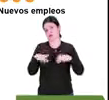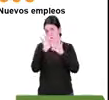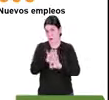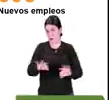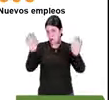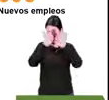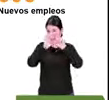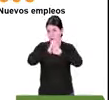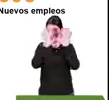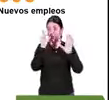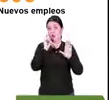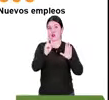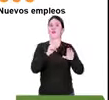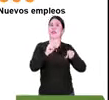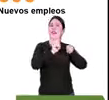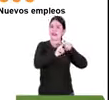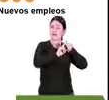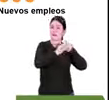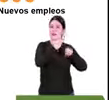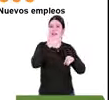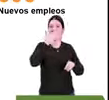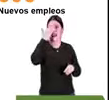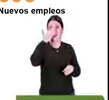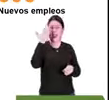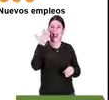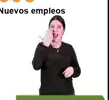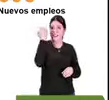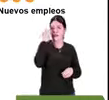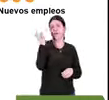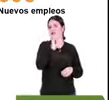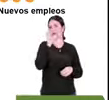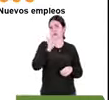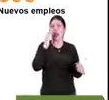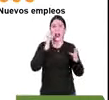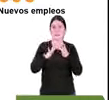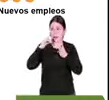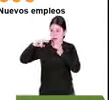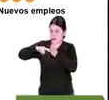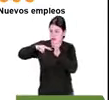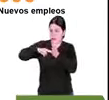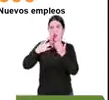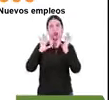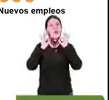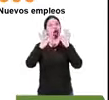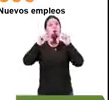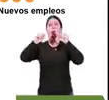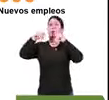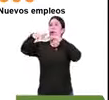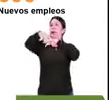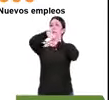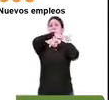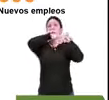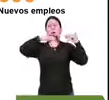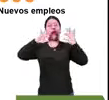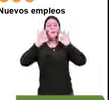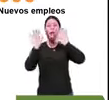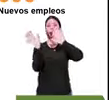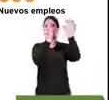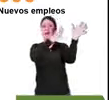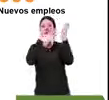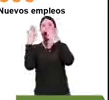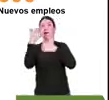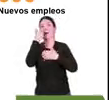buses eléctricos, lo que le vamos a construir sustancialmente a la ciudad en términos de calidad del aire. Ya vimos ahorita las cifras del